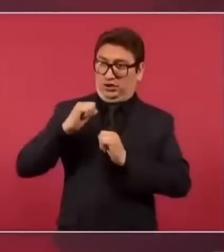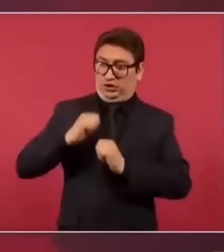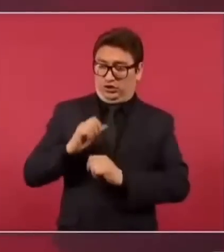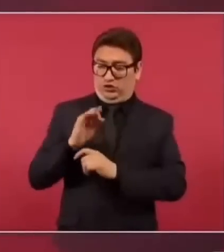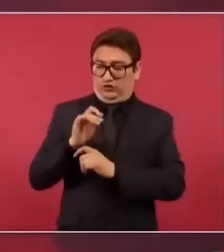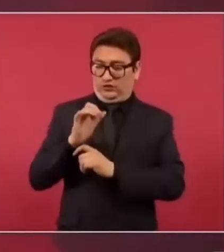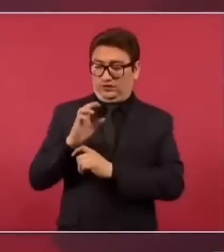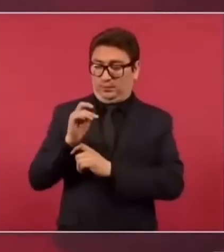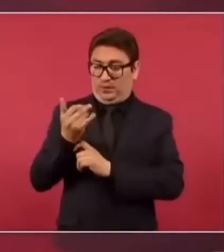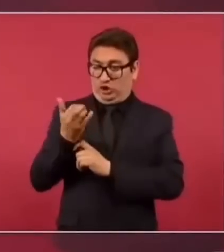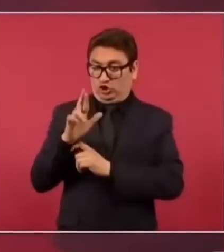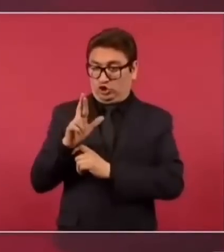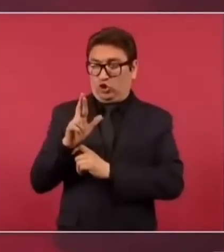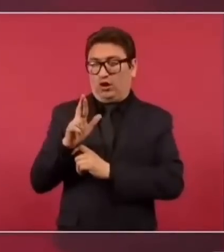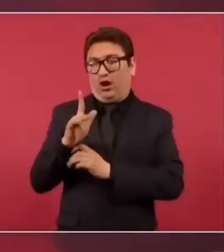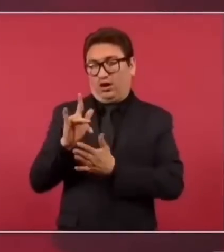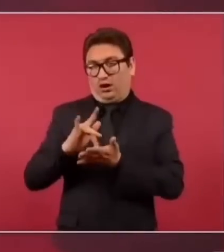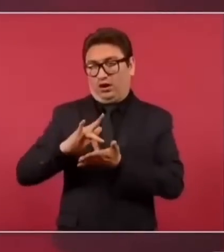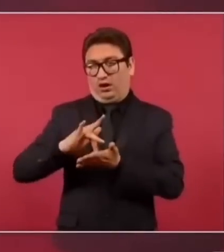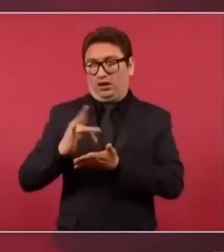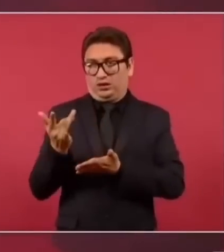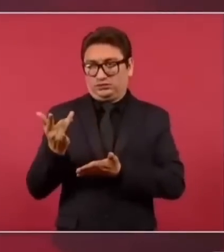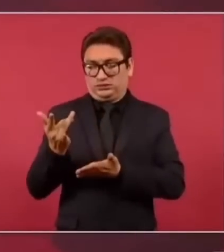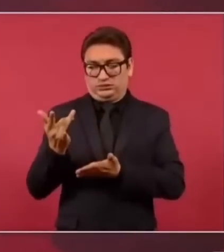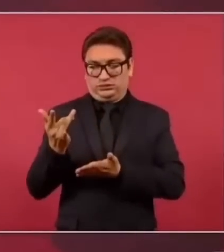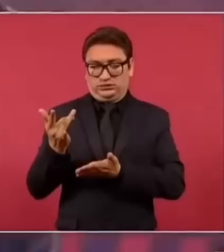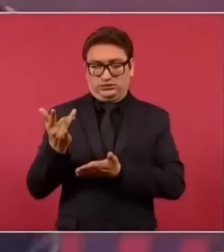oficial mayor, ¿no?